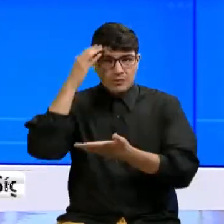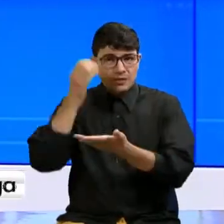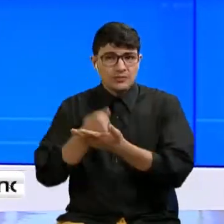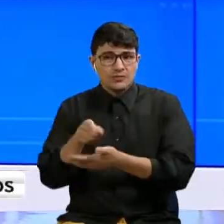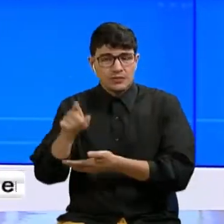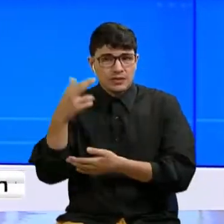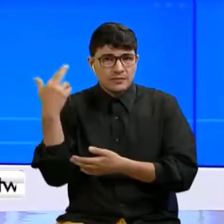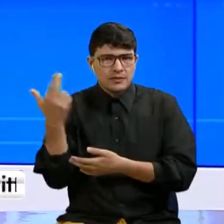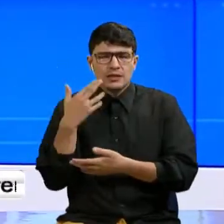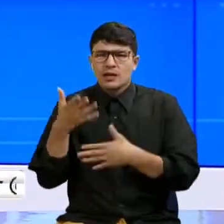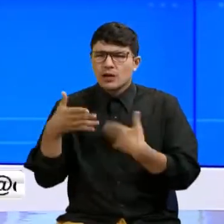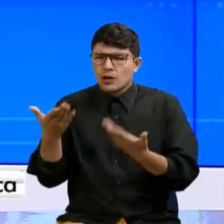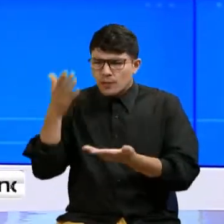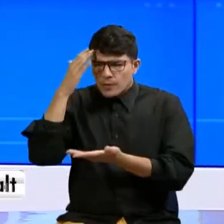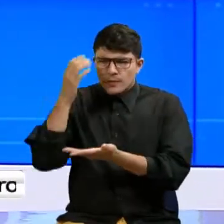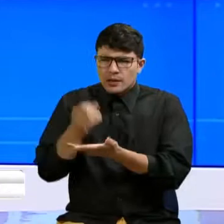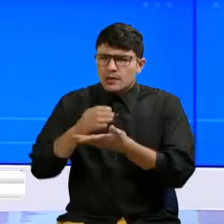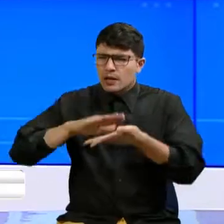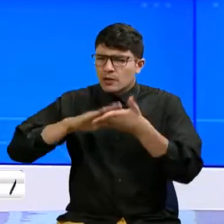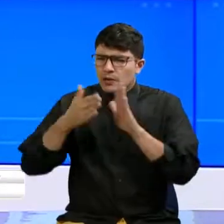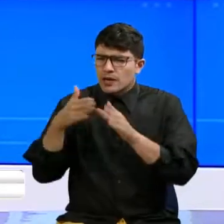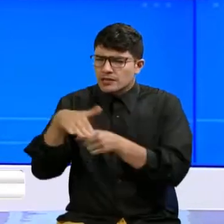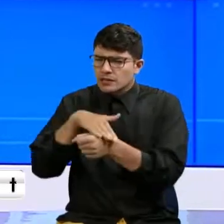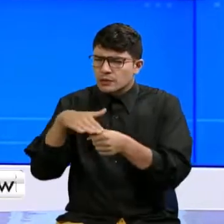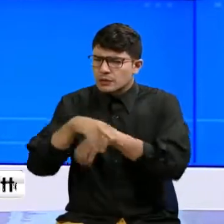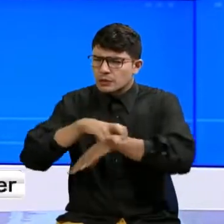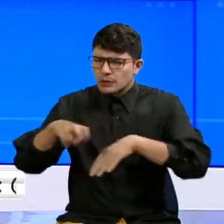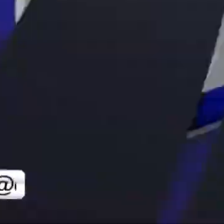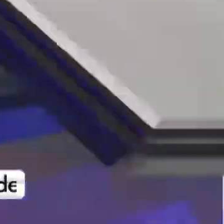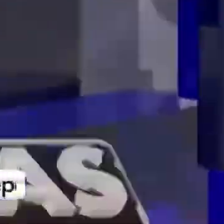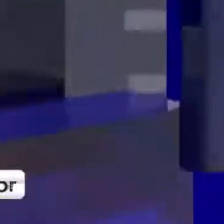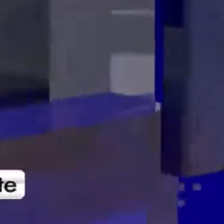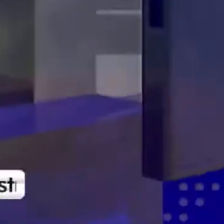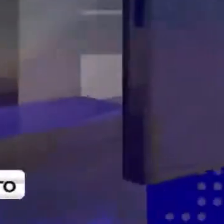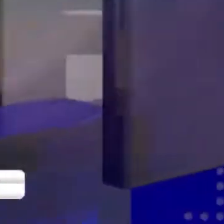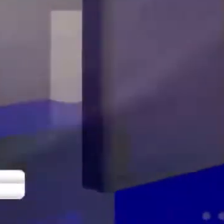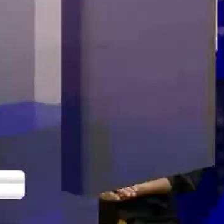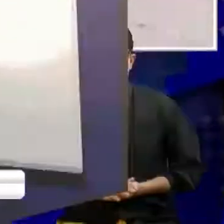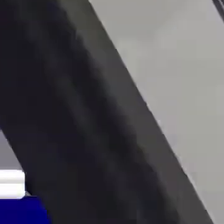reaccionado la ciudadanía frente a este tipo de situaciones rolando adelante